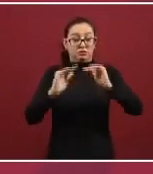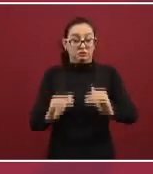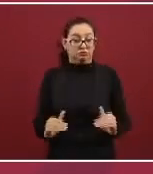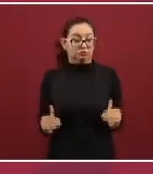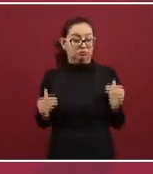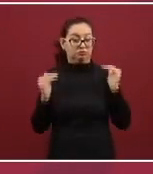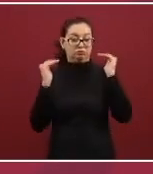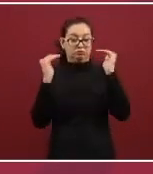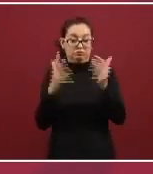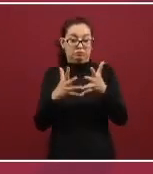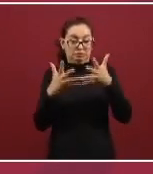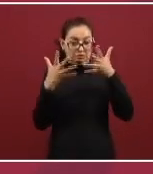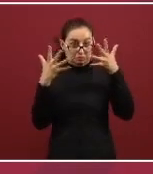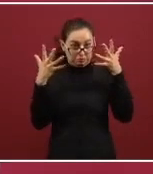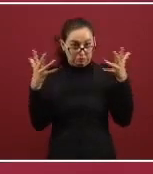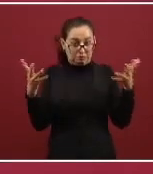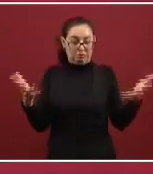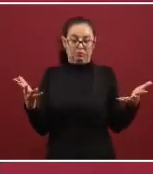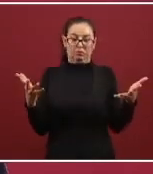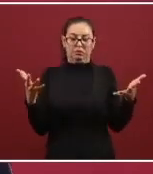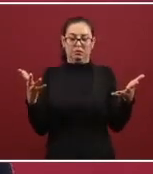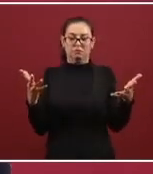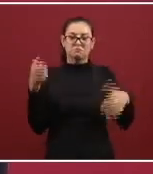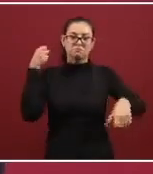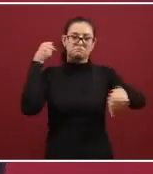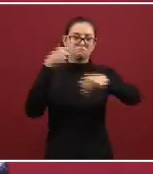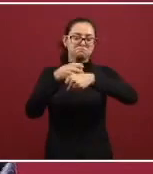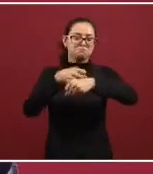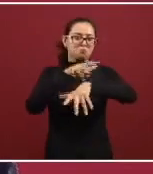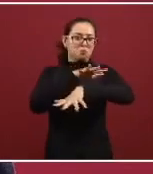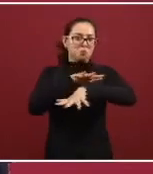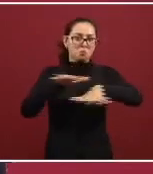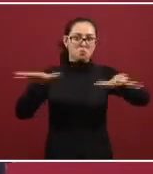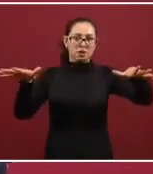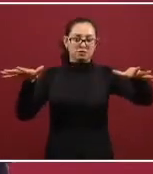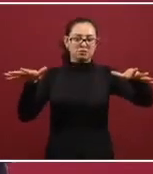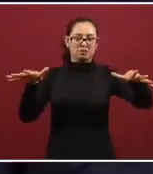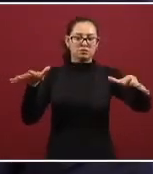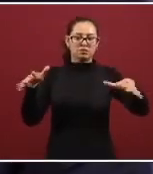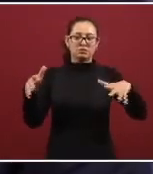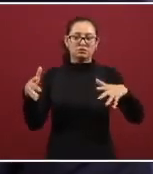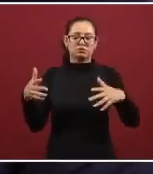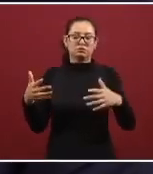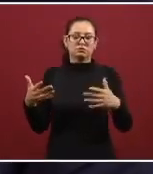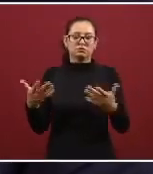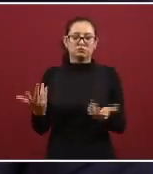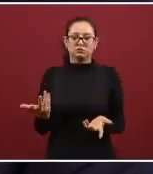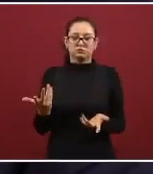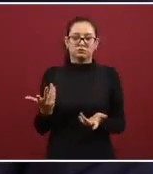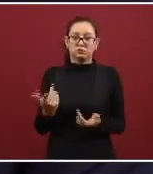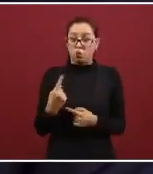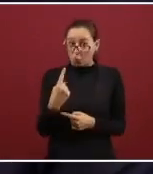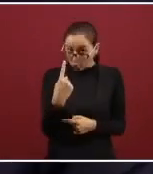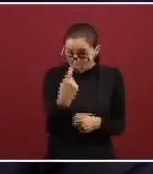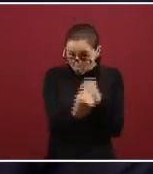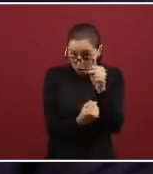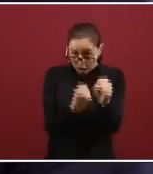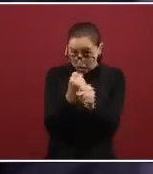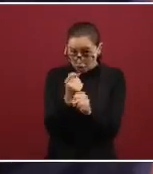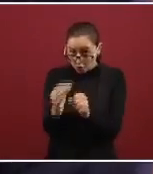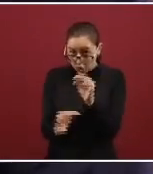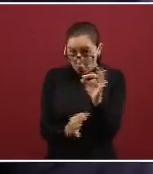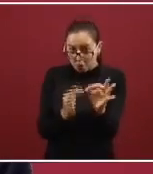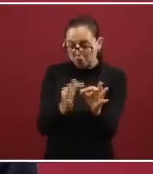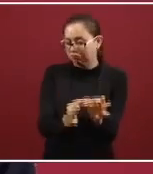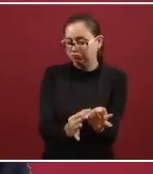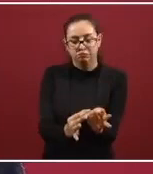trascendente, de impacto amplio, no se va a poder hacer en un año, sino es